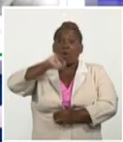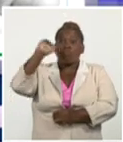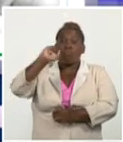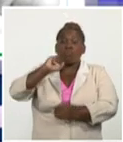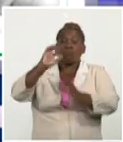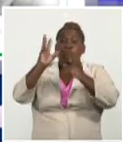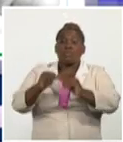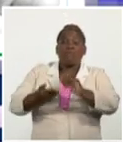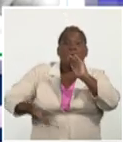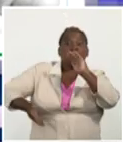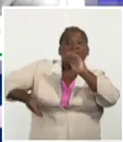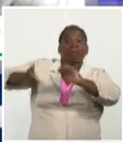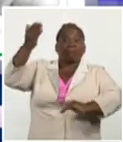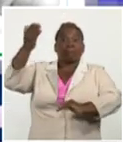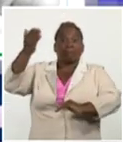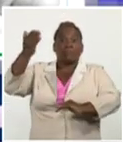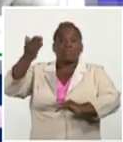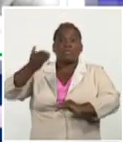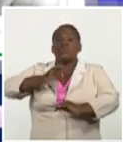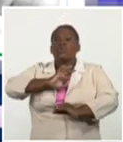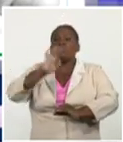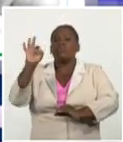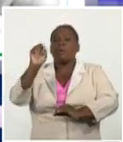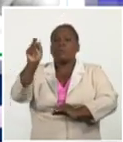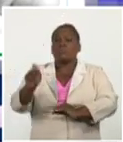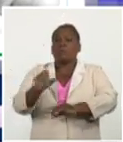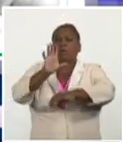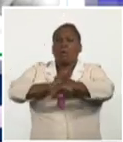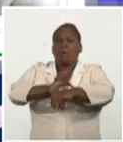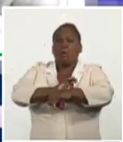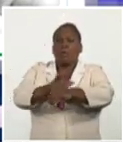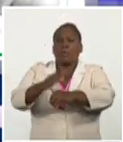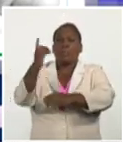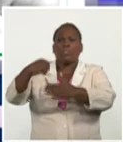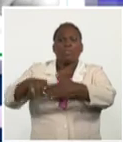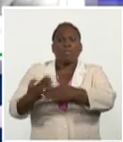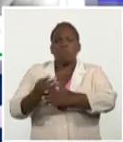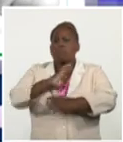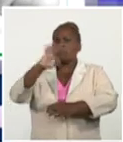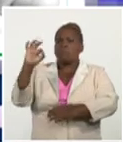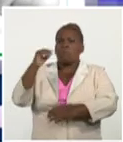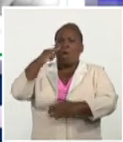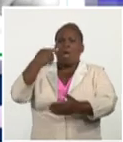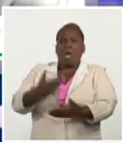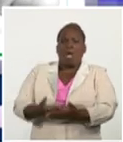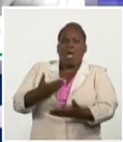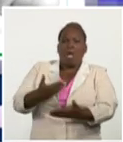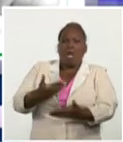la cifra más alta de contagiados en un día. Por tanto, atención a la familia cubana. También